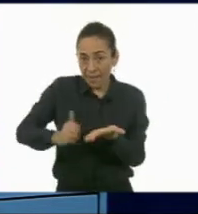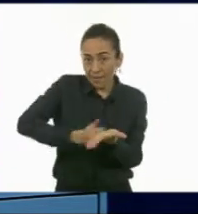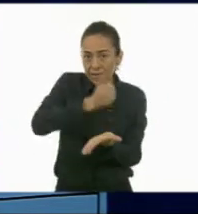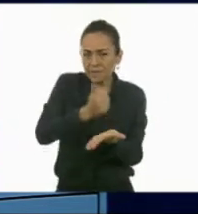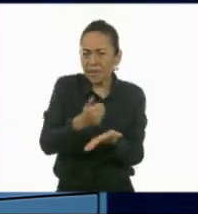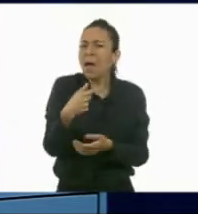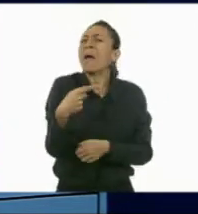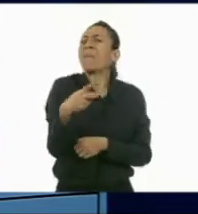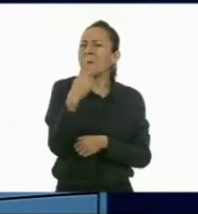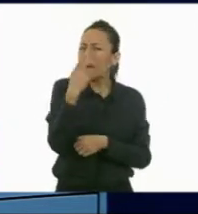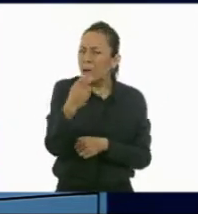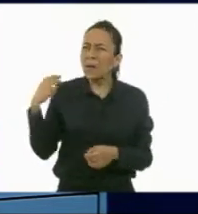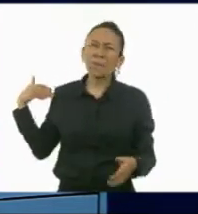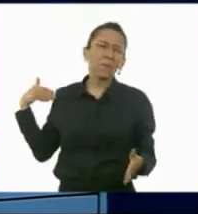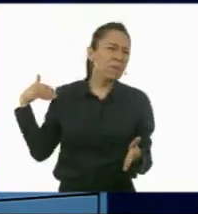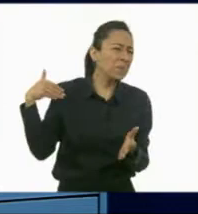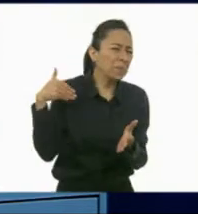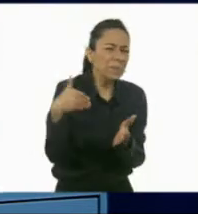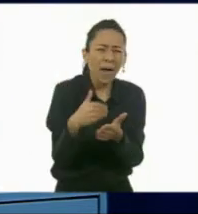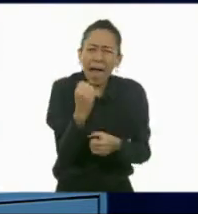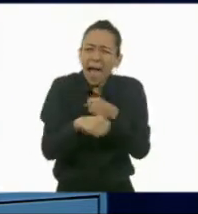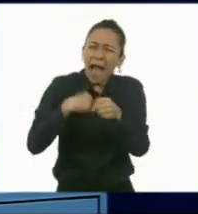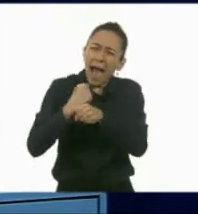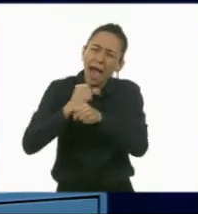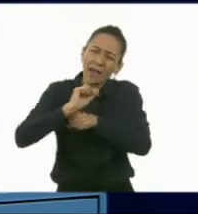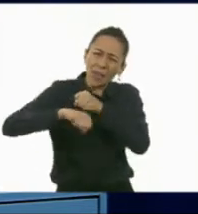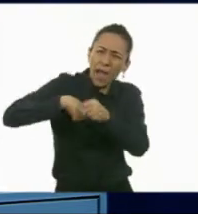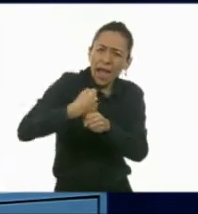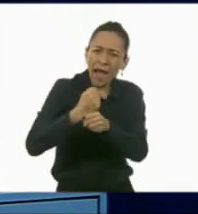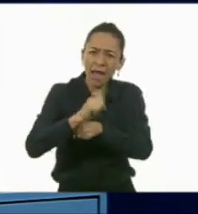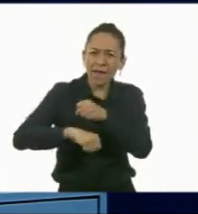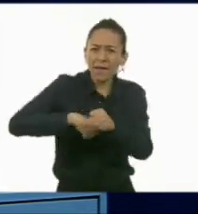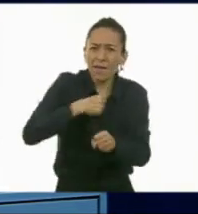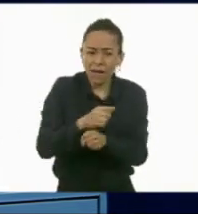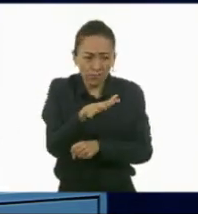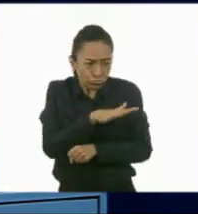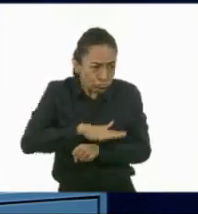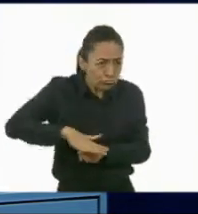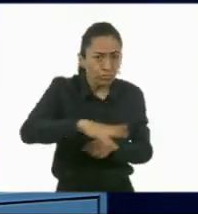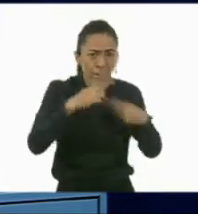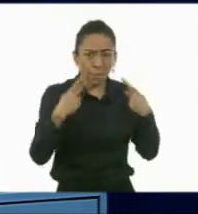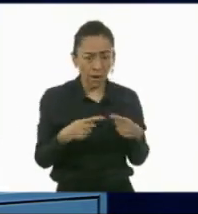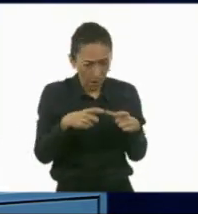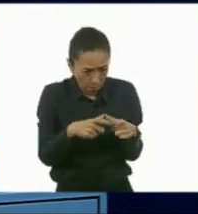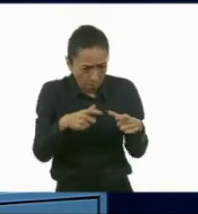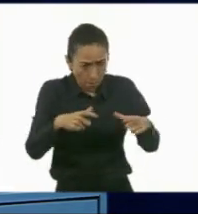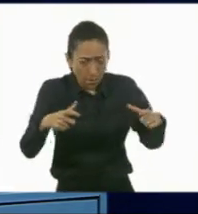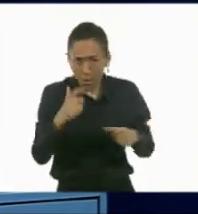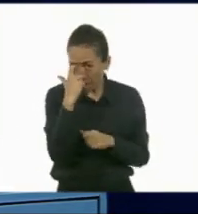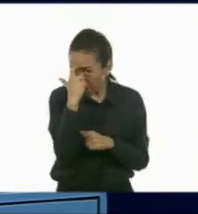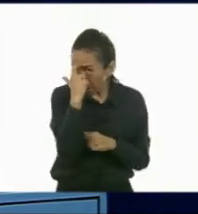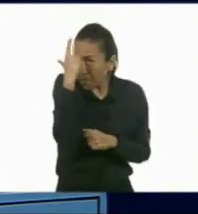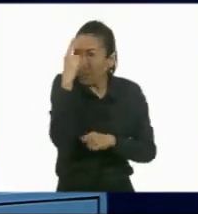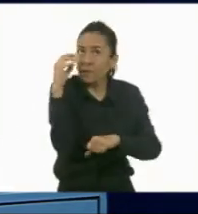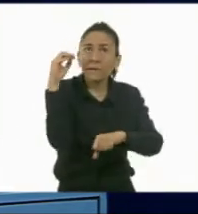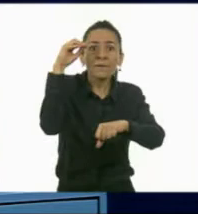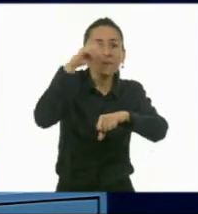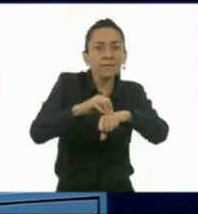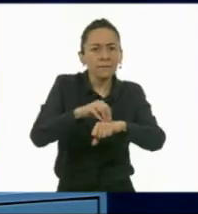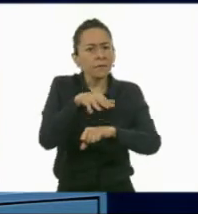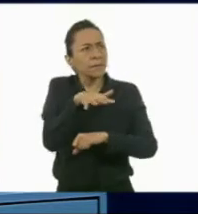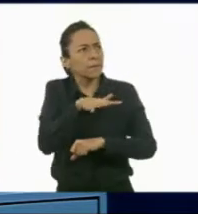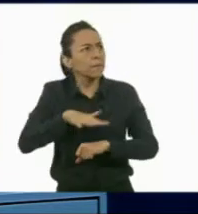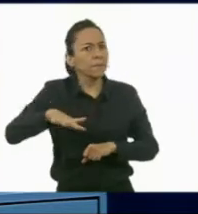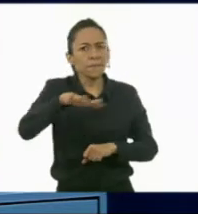de construcciones sociales, de inventos, de adaptarse al entorno, que ahorita les voy a explicar con